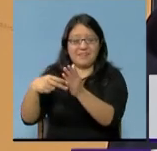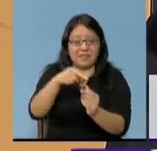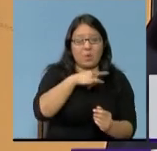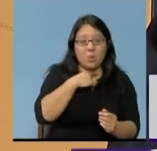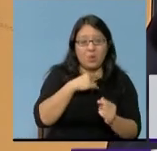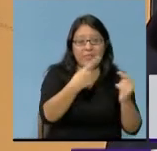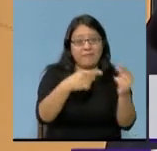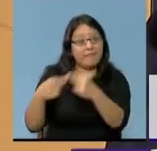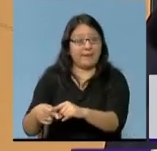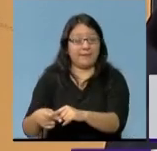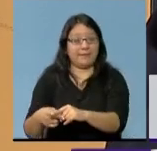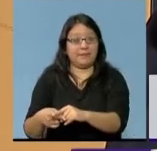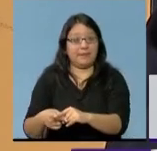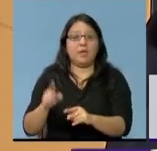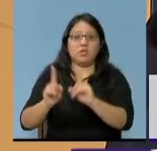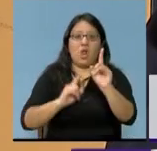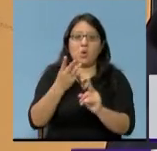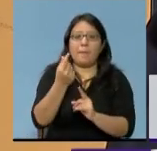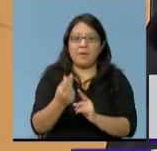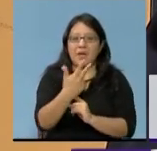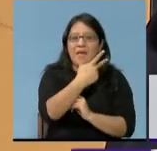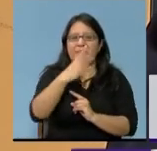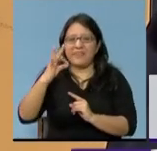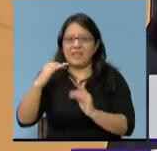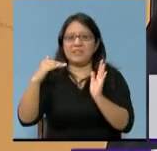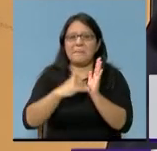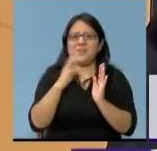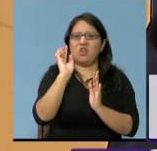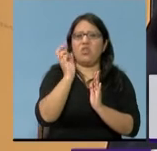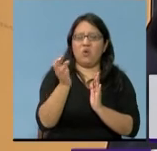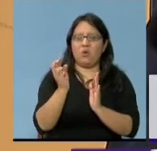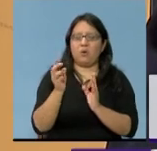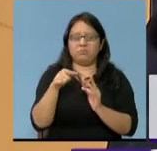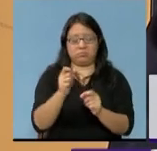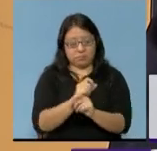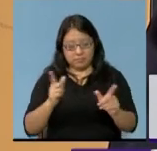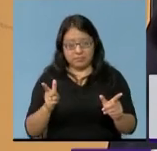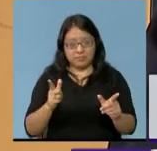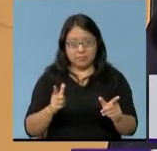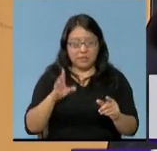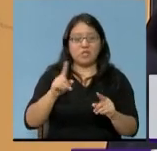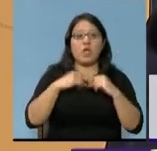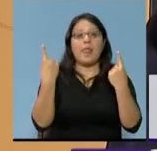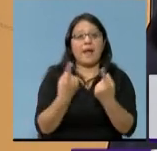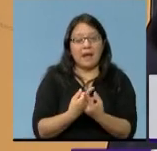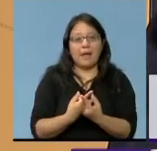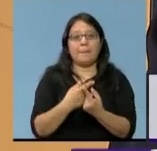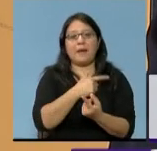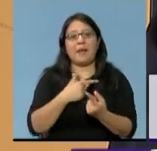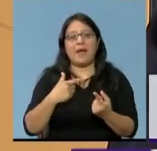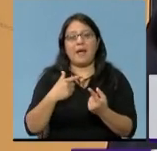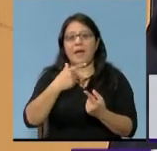todo esto de unos 30 millones de dólares y entonces eso es importante por eso la cámara sigue sosteniendo este sistema de